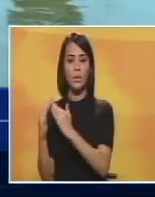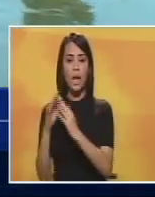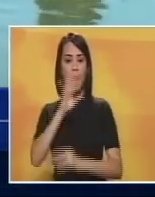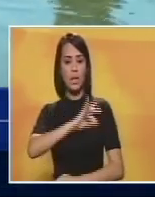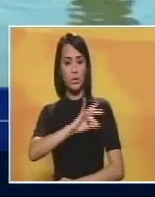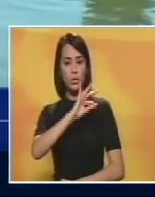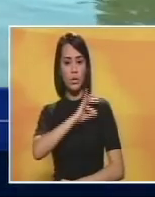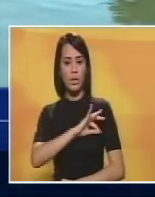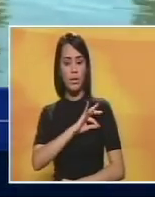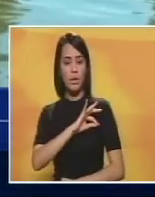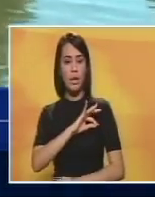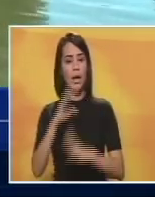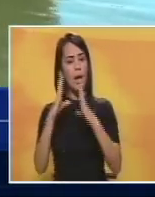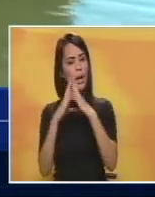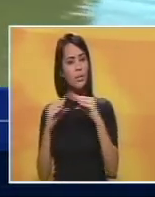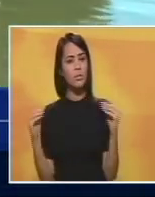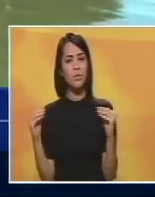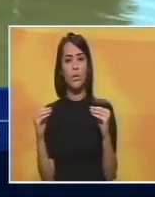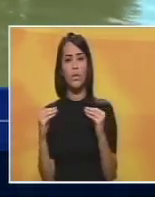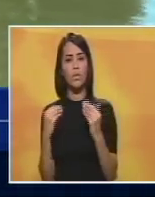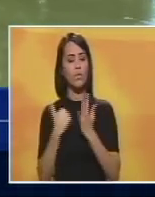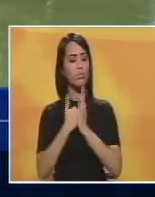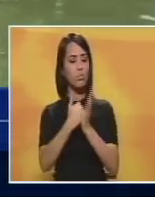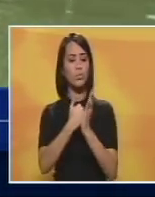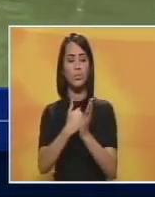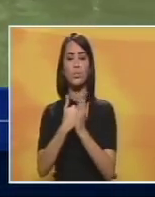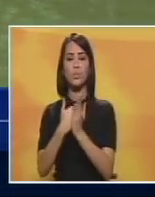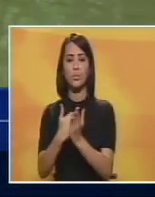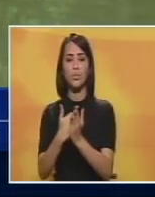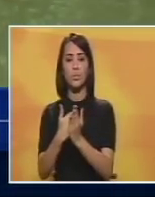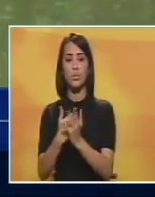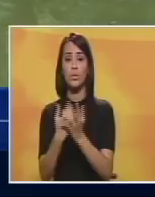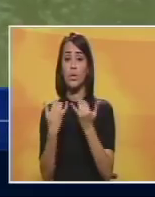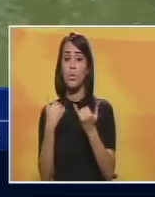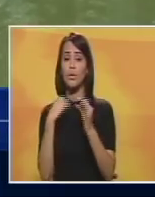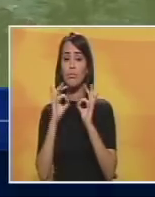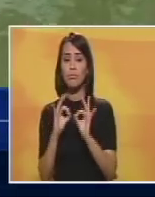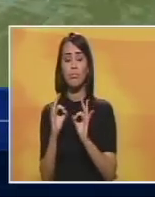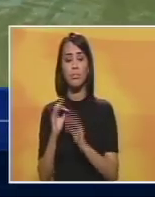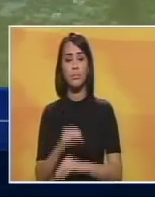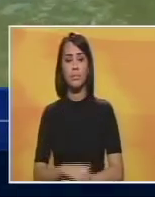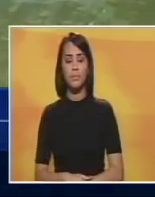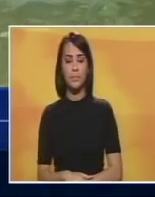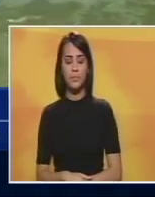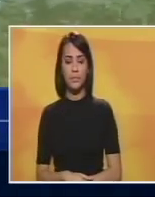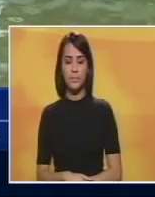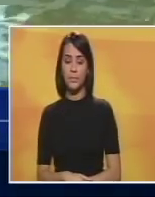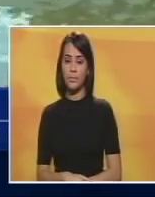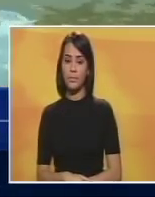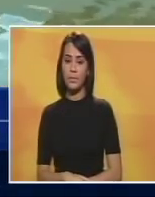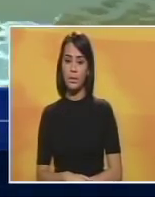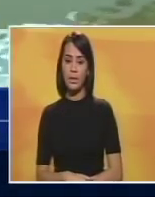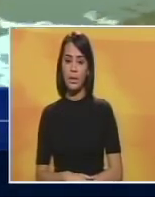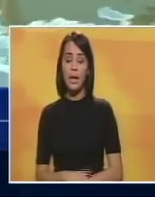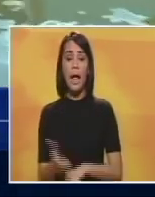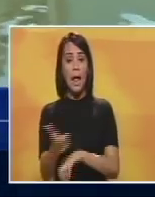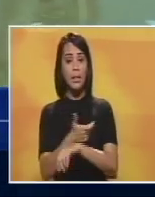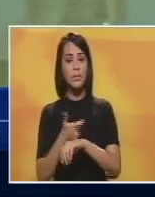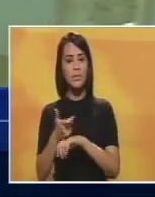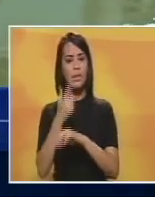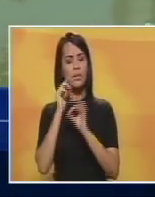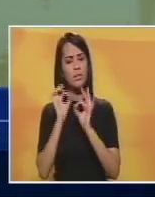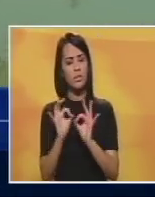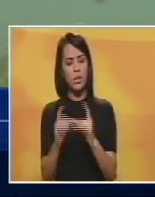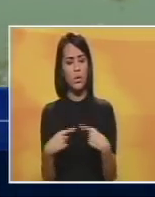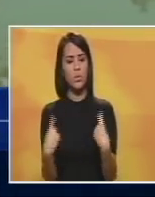sociedad civil y a todos los que puedan aportar. Hemos recogido impresiones de que el gobierno regional se ha abocado